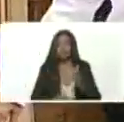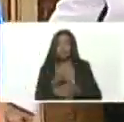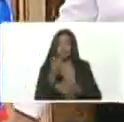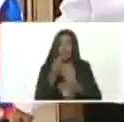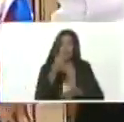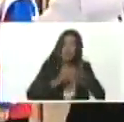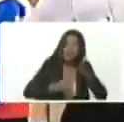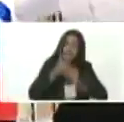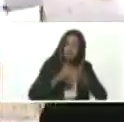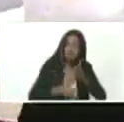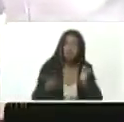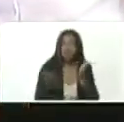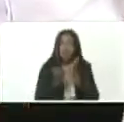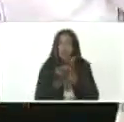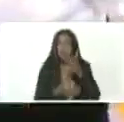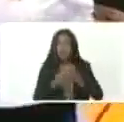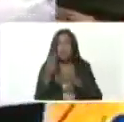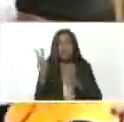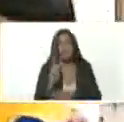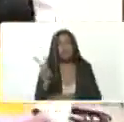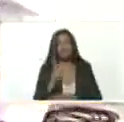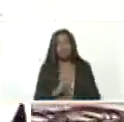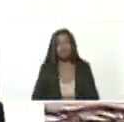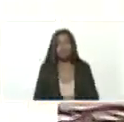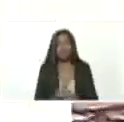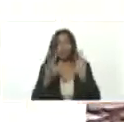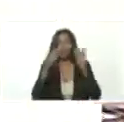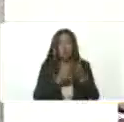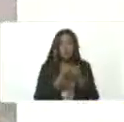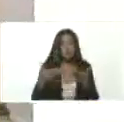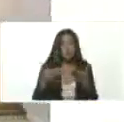la matrícula escolar en Venezuela.